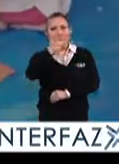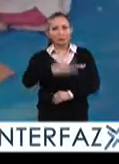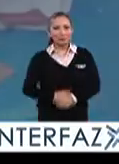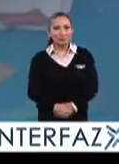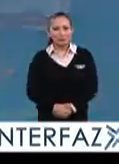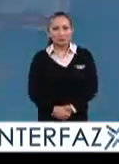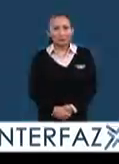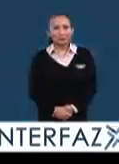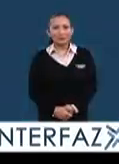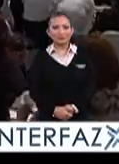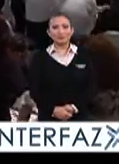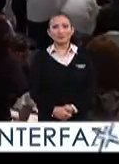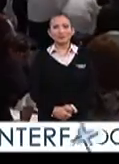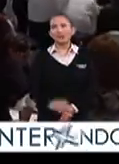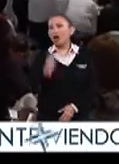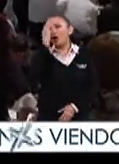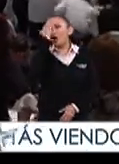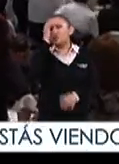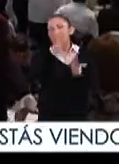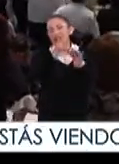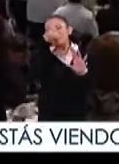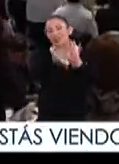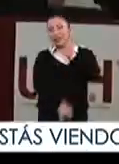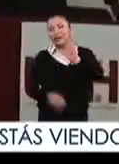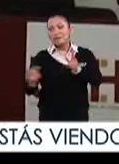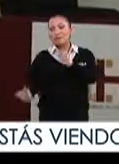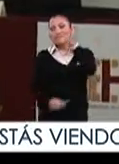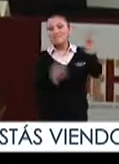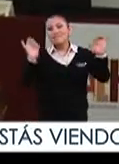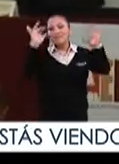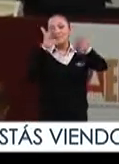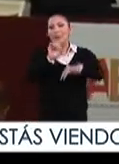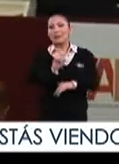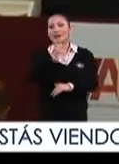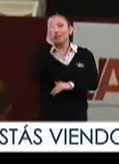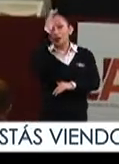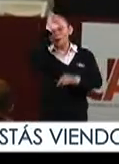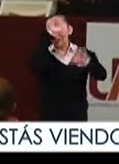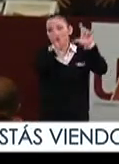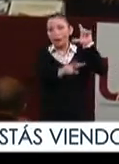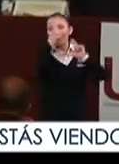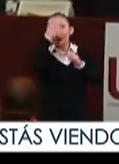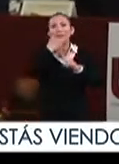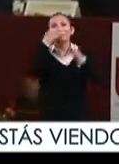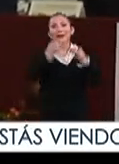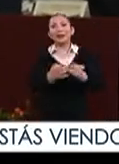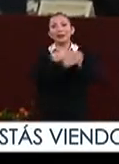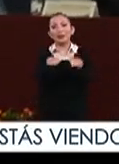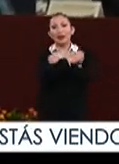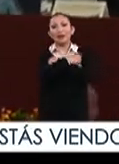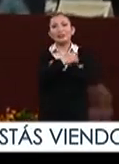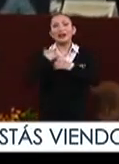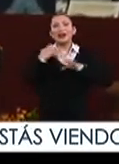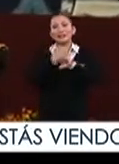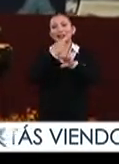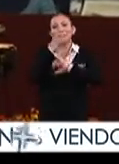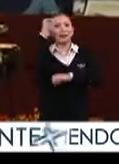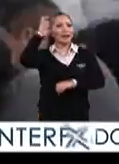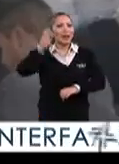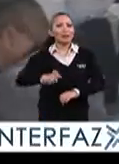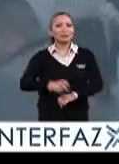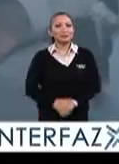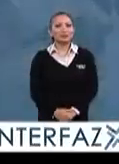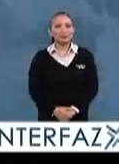1998. Conoce los detalles del foro número 27 del Acuerdo Nacional para el Bienestar de la Educación en el estado de